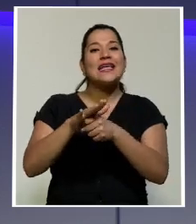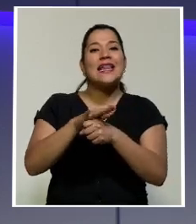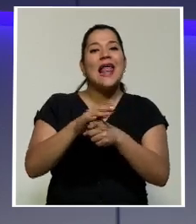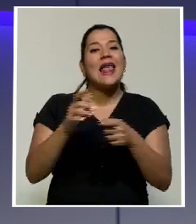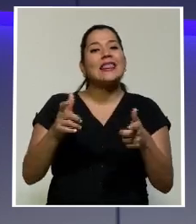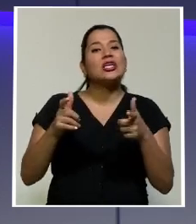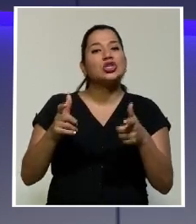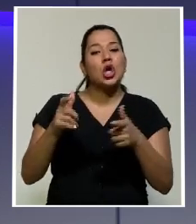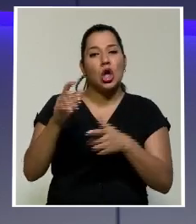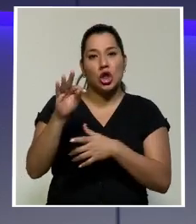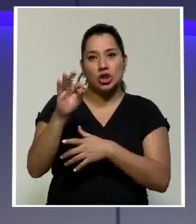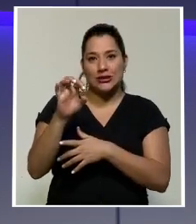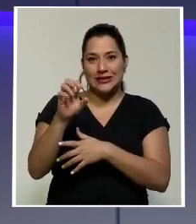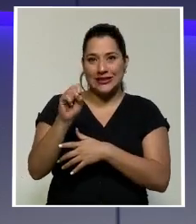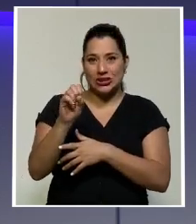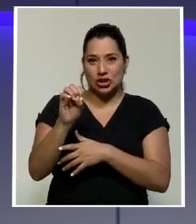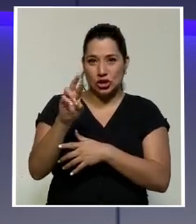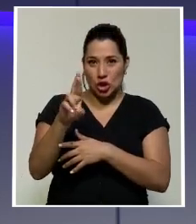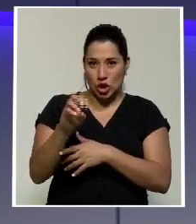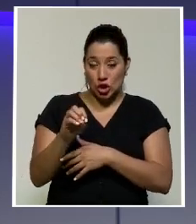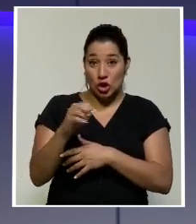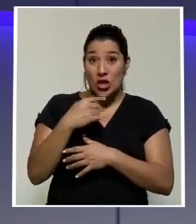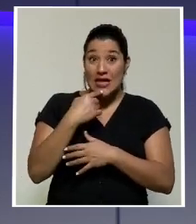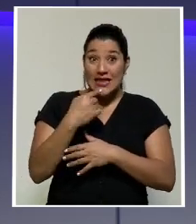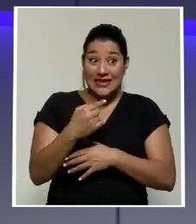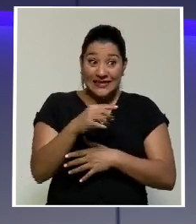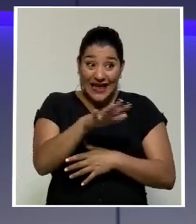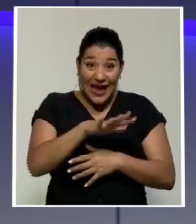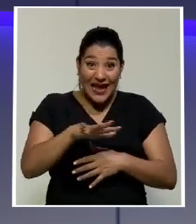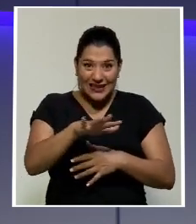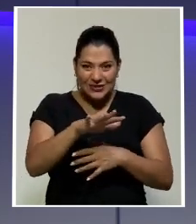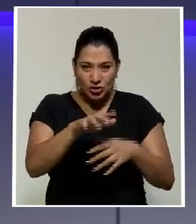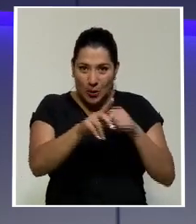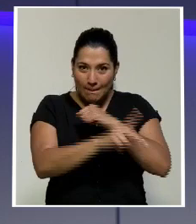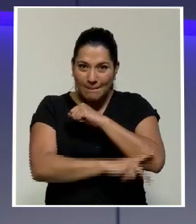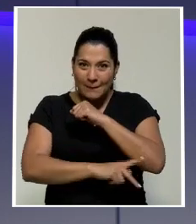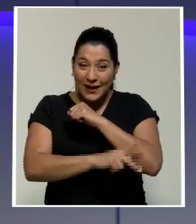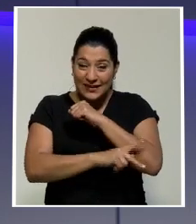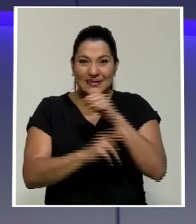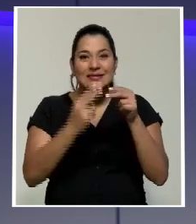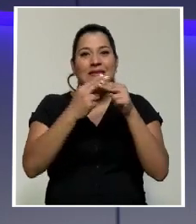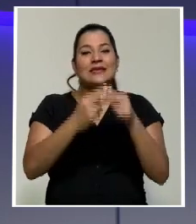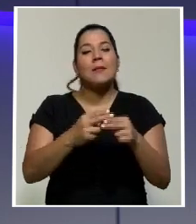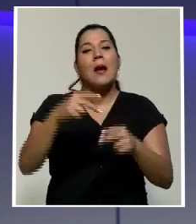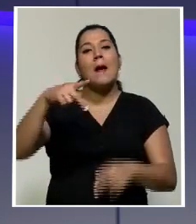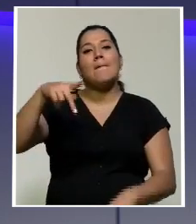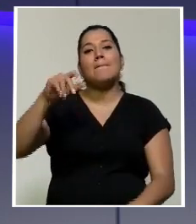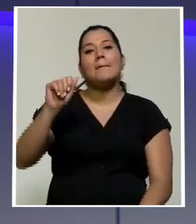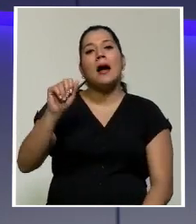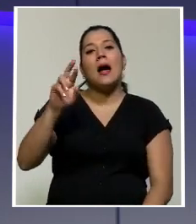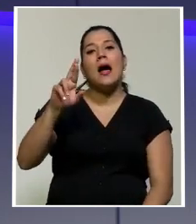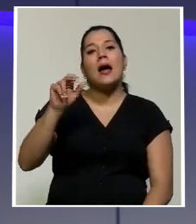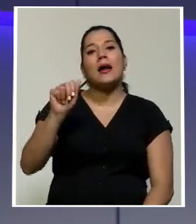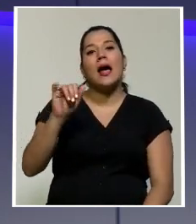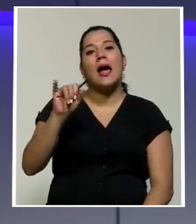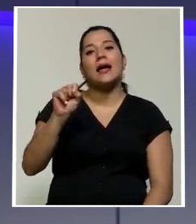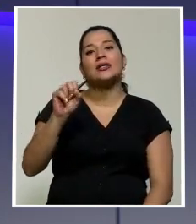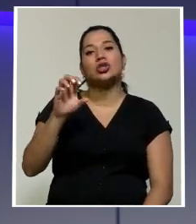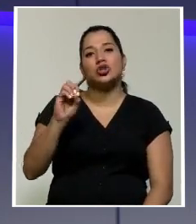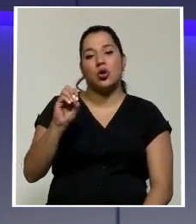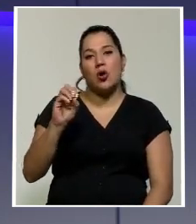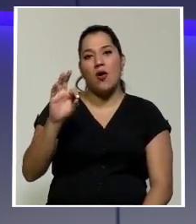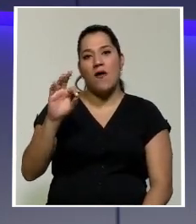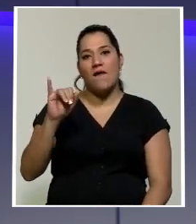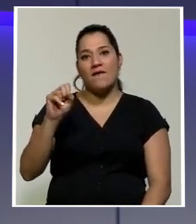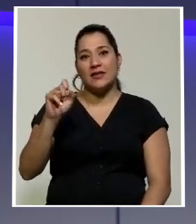fiscales proporcionan una ruta de escape a las regulaciones, a la responsabilidad penal y a la